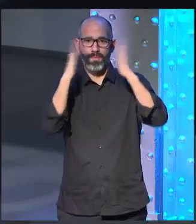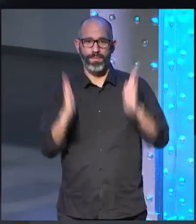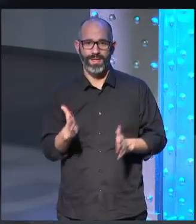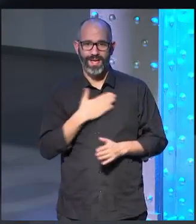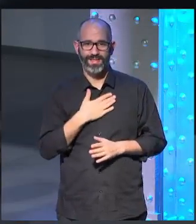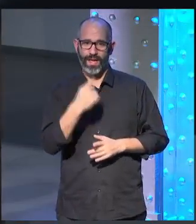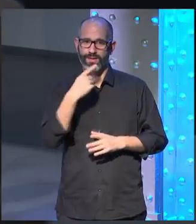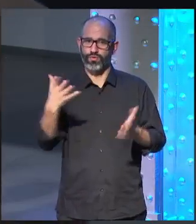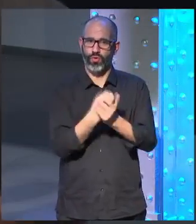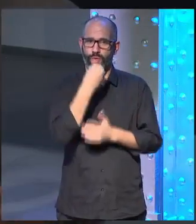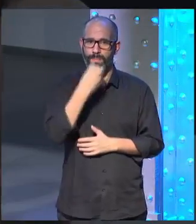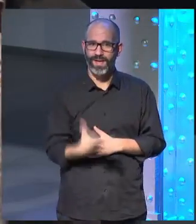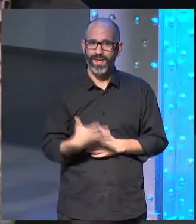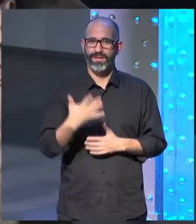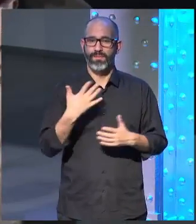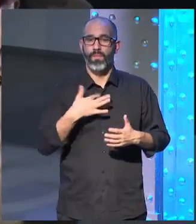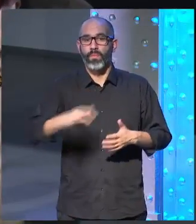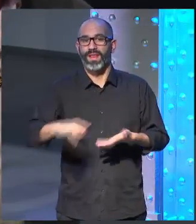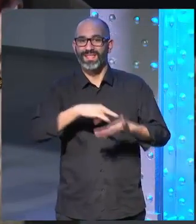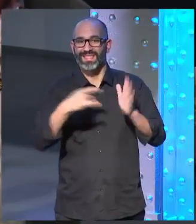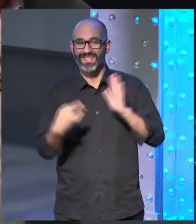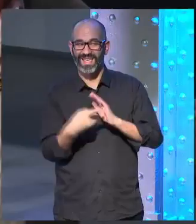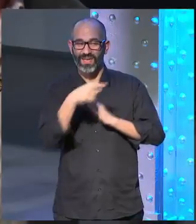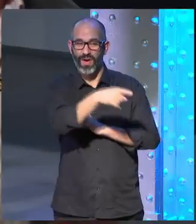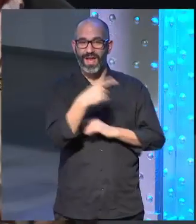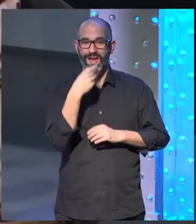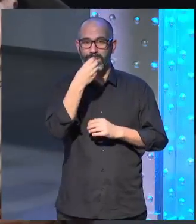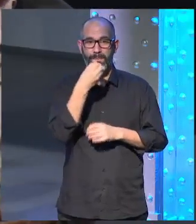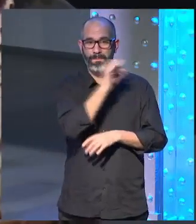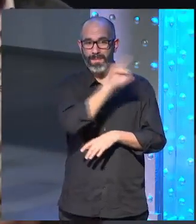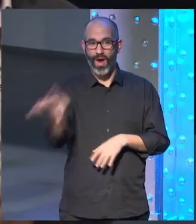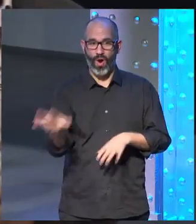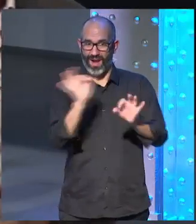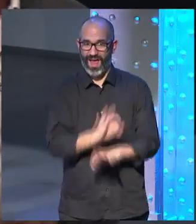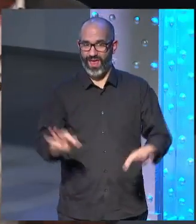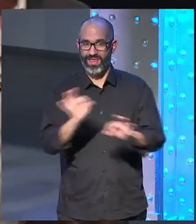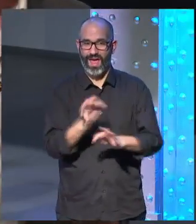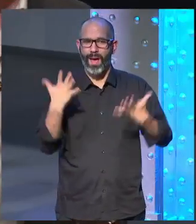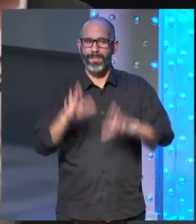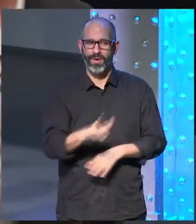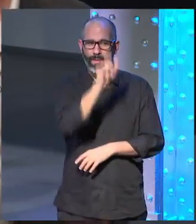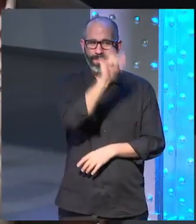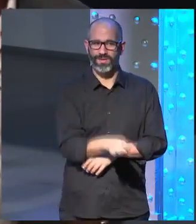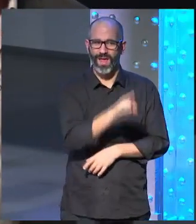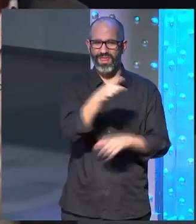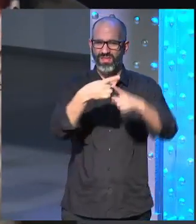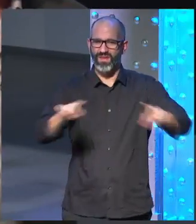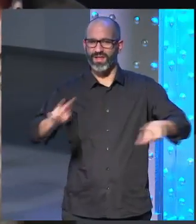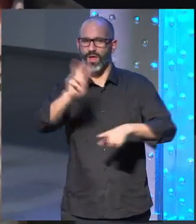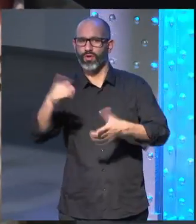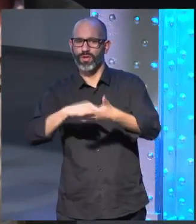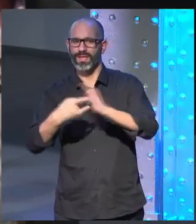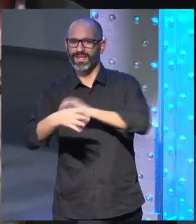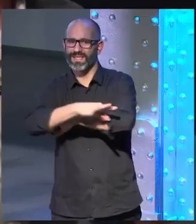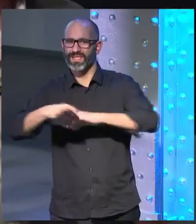¿no? Y seguramente técnicamente este arquitecto no es mejor ni mucho menos que otros, para nada, pero lo que le diferencia es